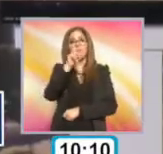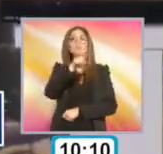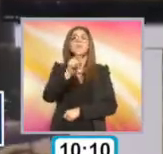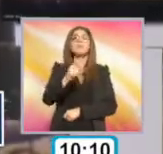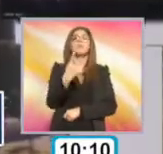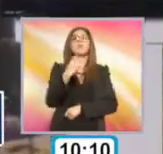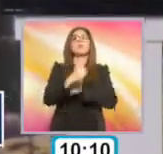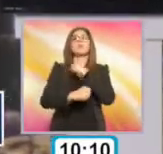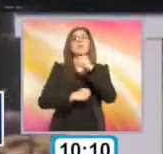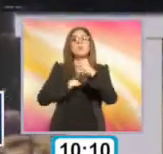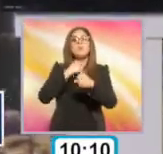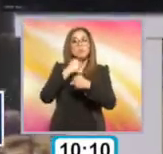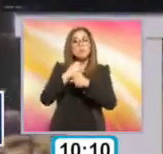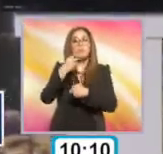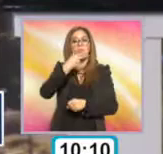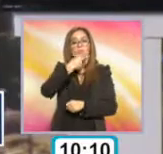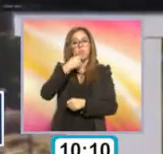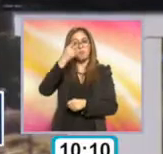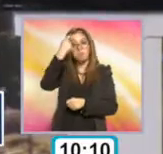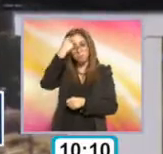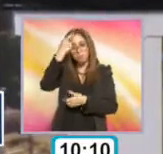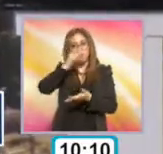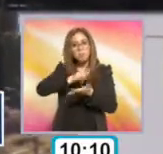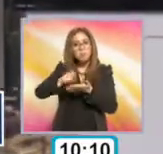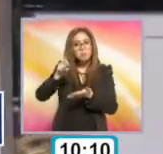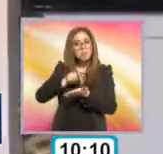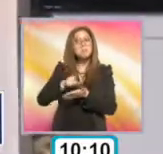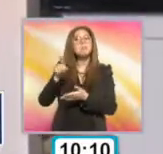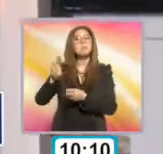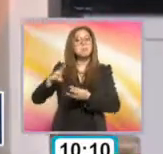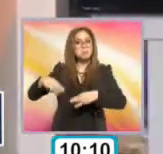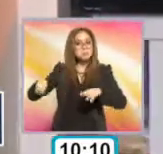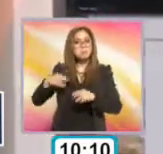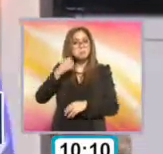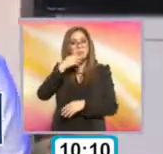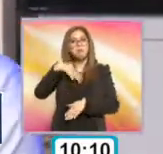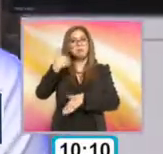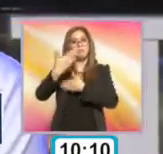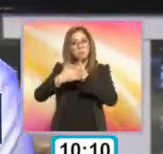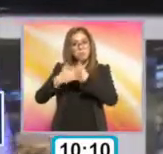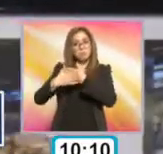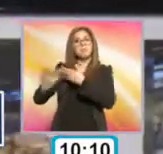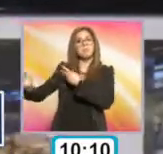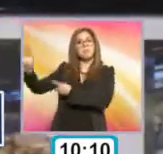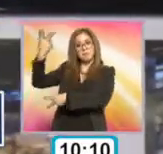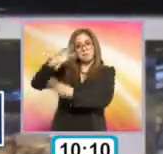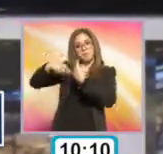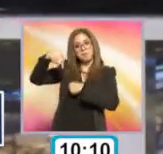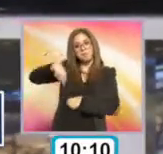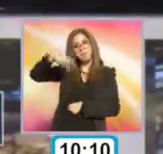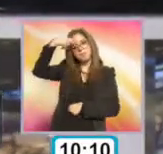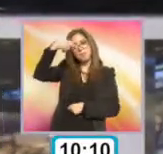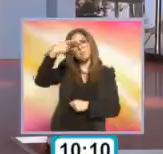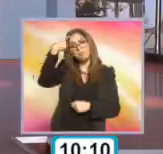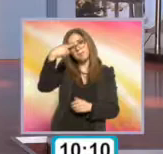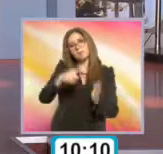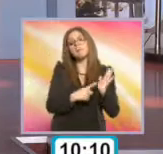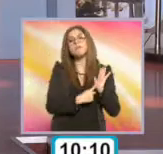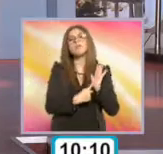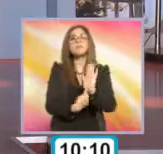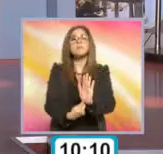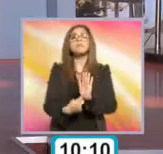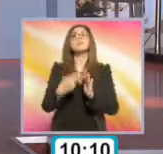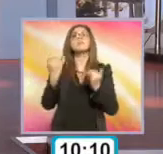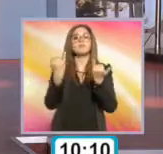años, un autor que escribe muy bien, tiene un ritmo muy sabroso, que vamos a estar presentándolo aquí también en México. Y para efectos de